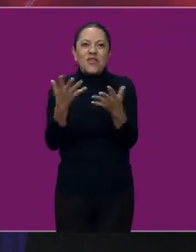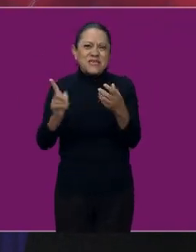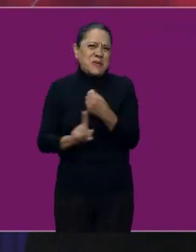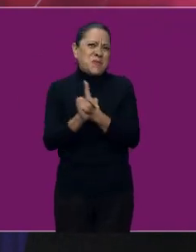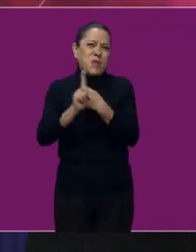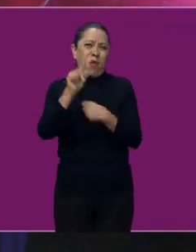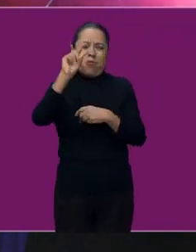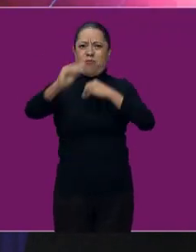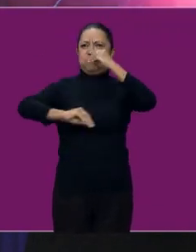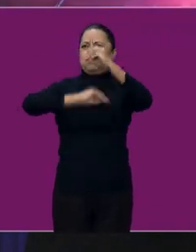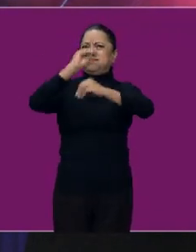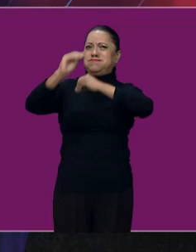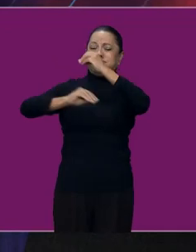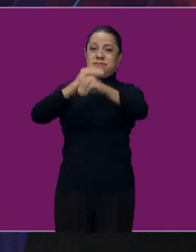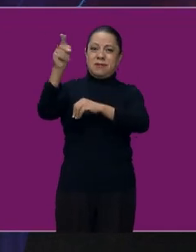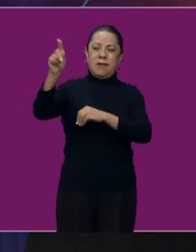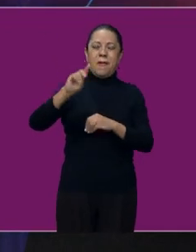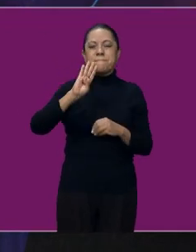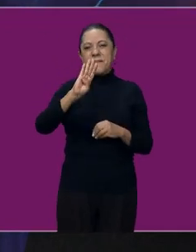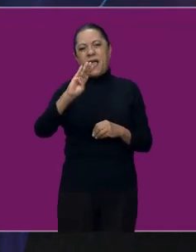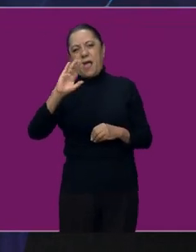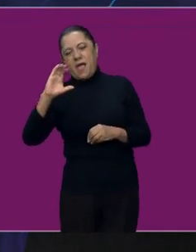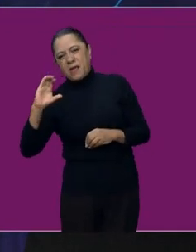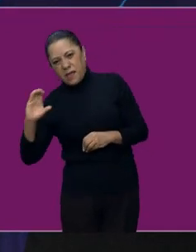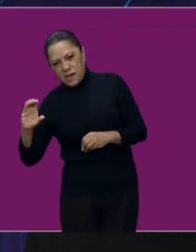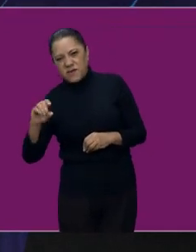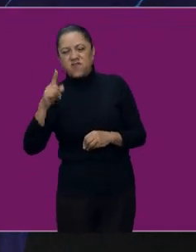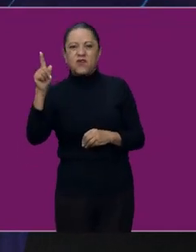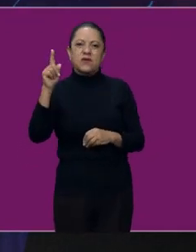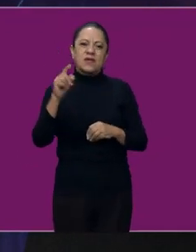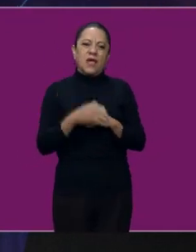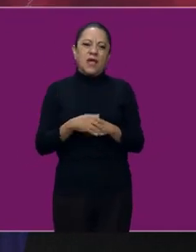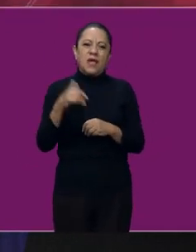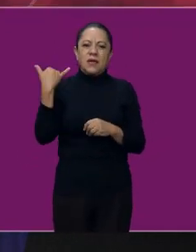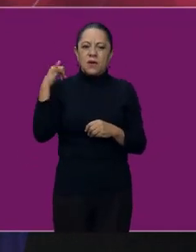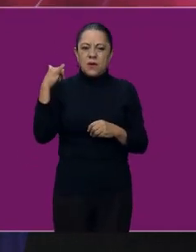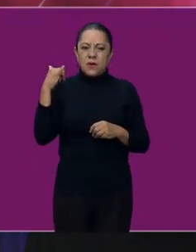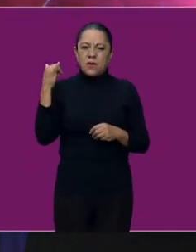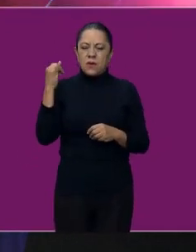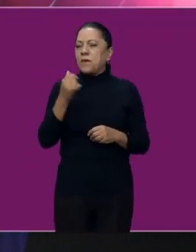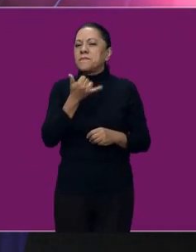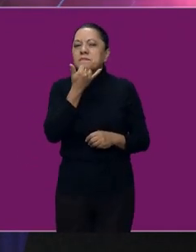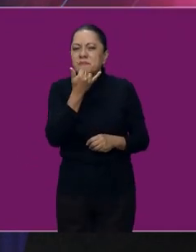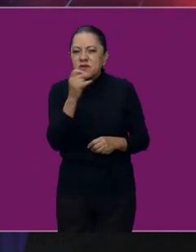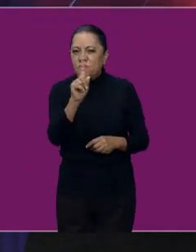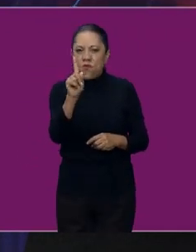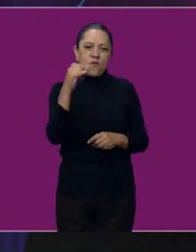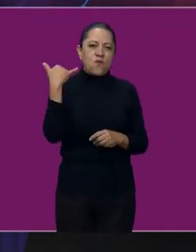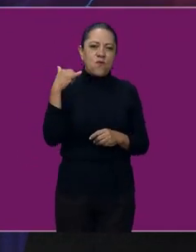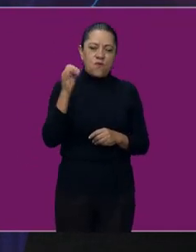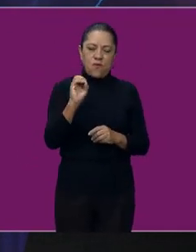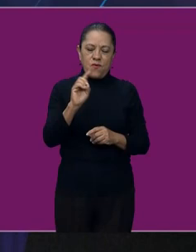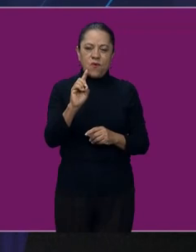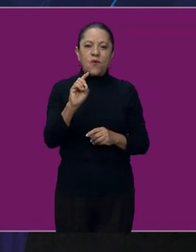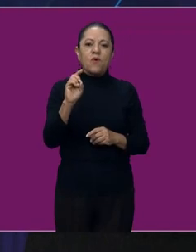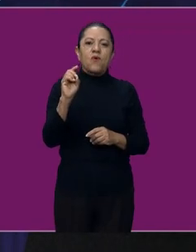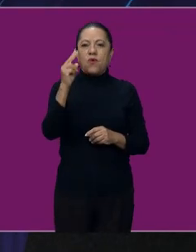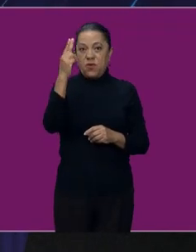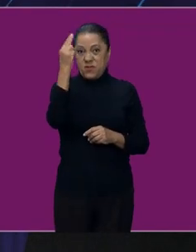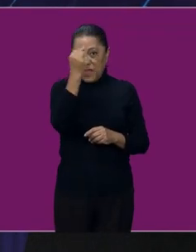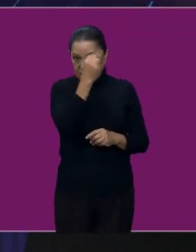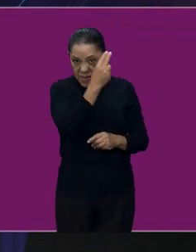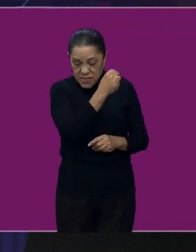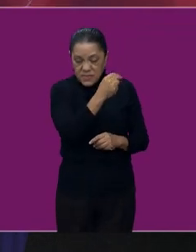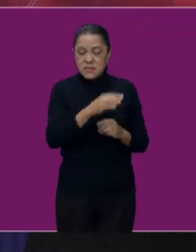que fue en baja california yucatán yucatán nayarit o sea en algunos estados